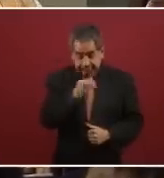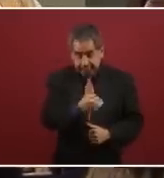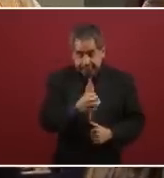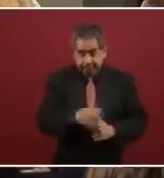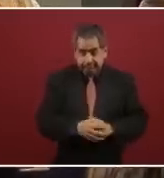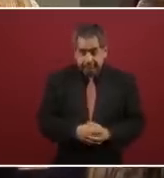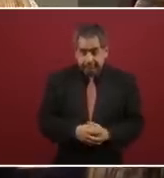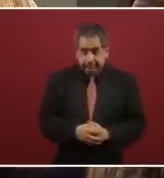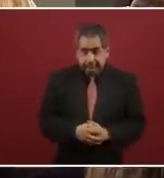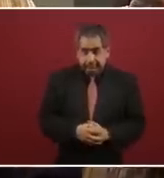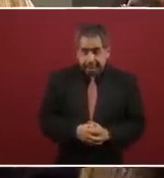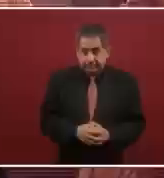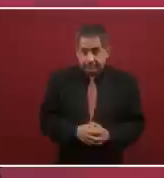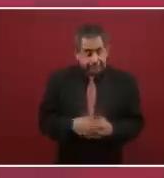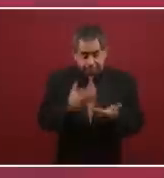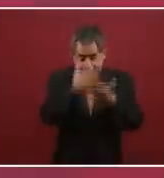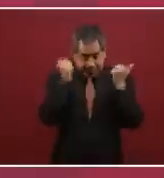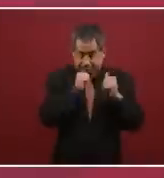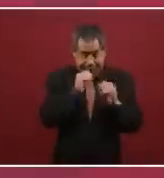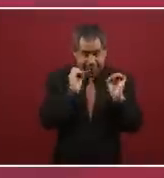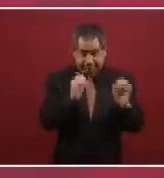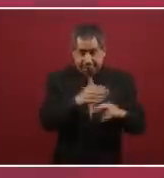último. O sea, nada.